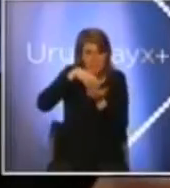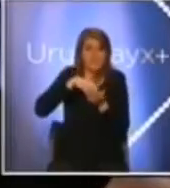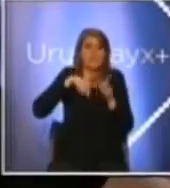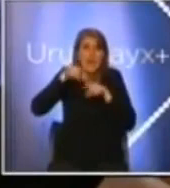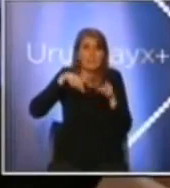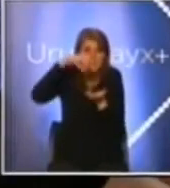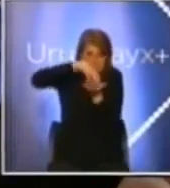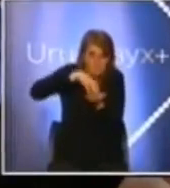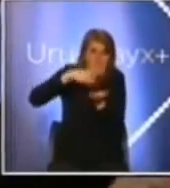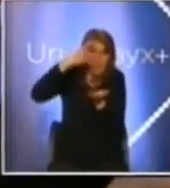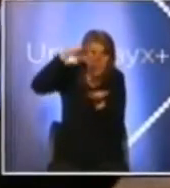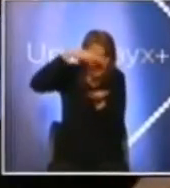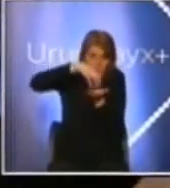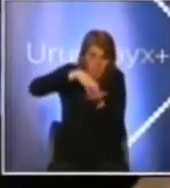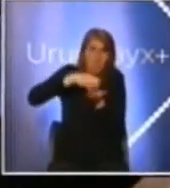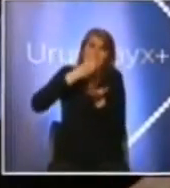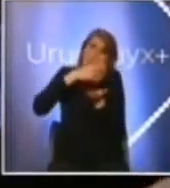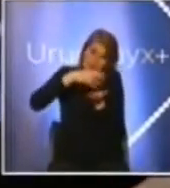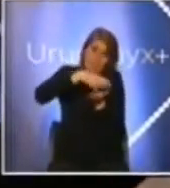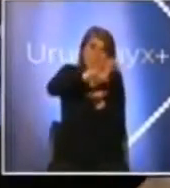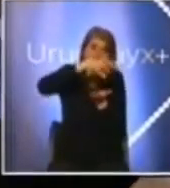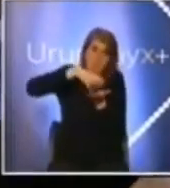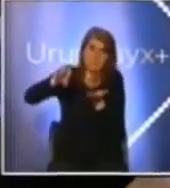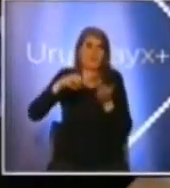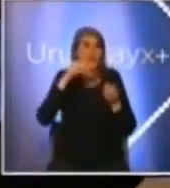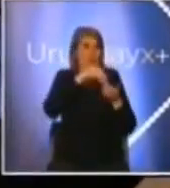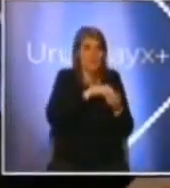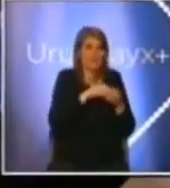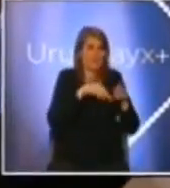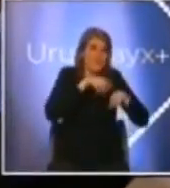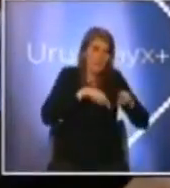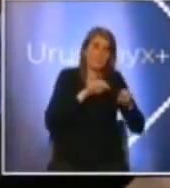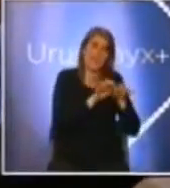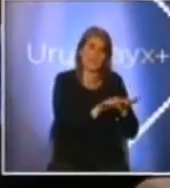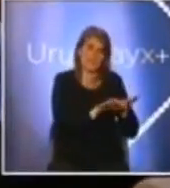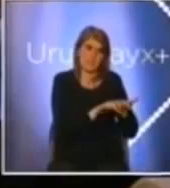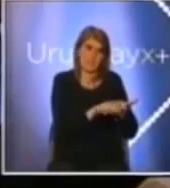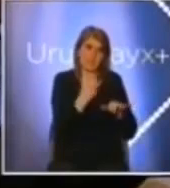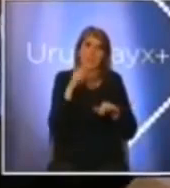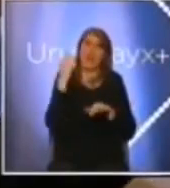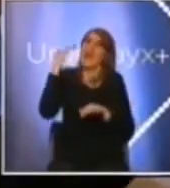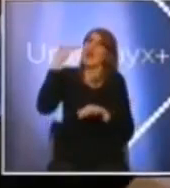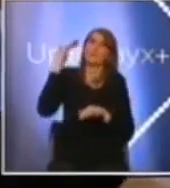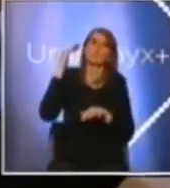trámites y ser parte del mundo digital. Para ello hay que incluir a los adultos mayores,